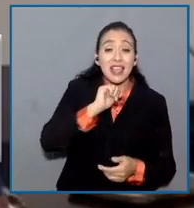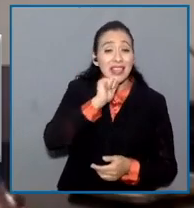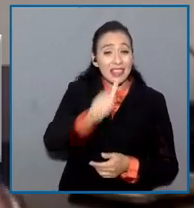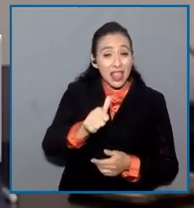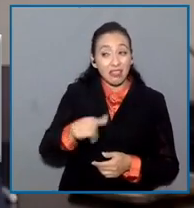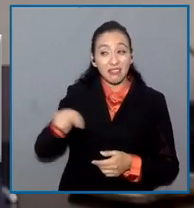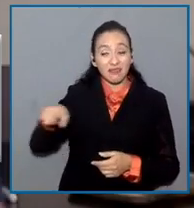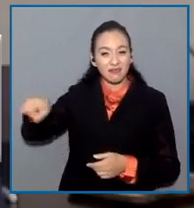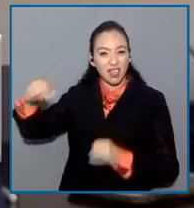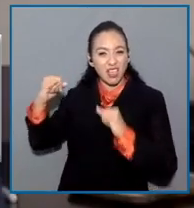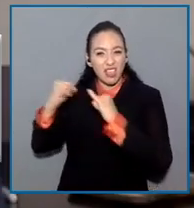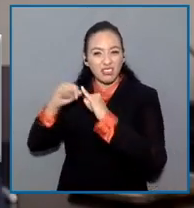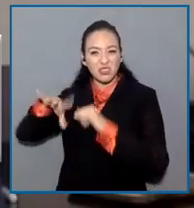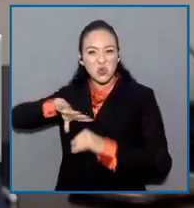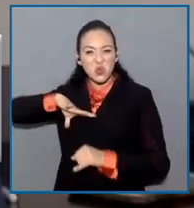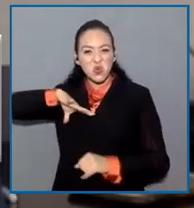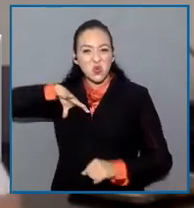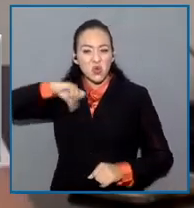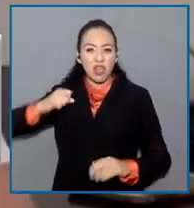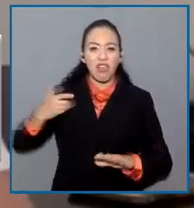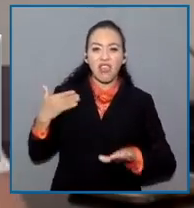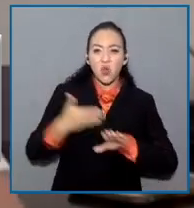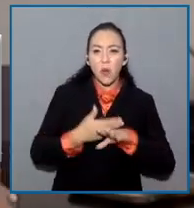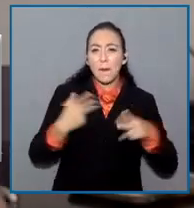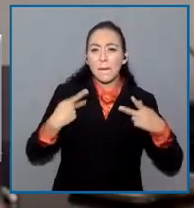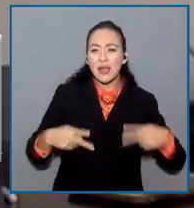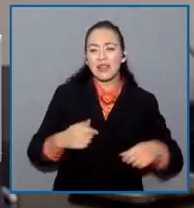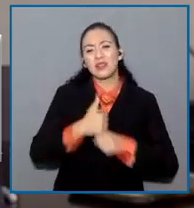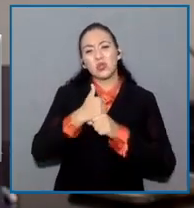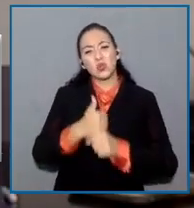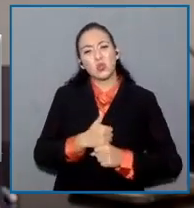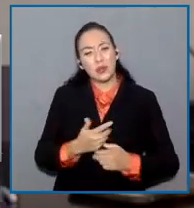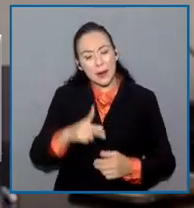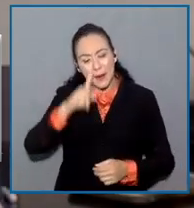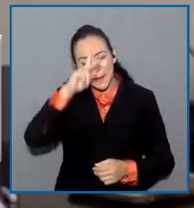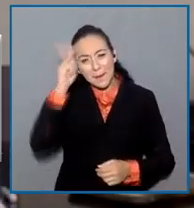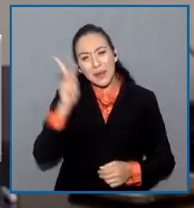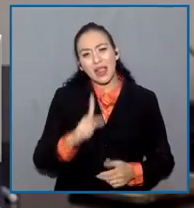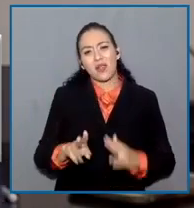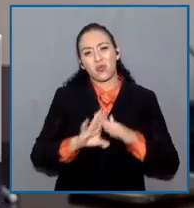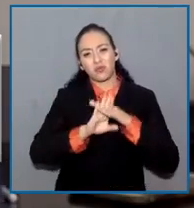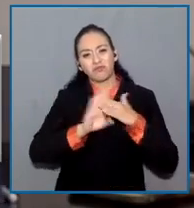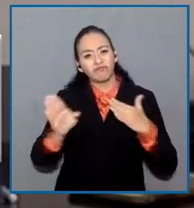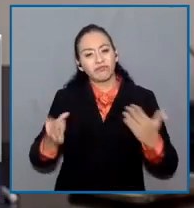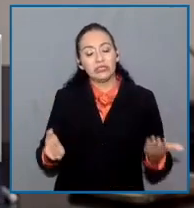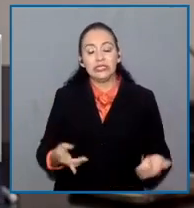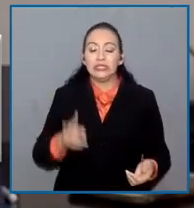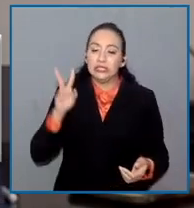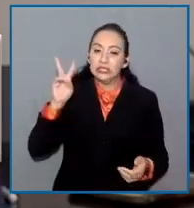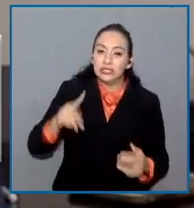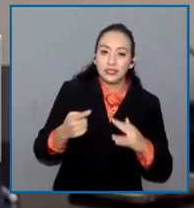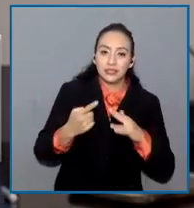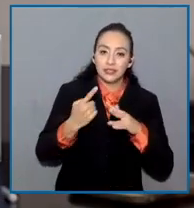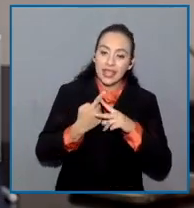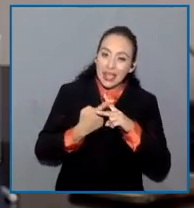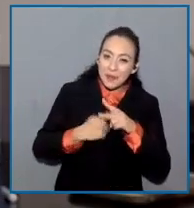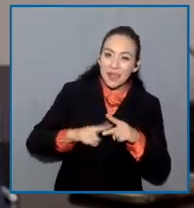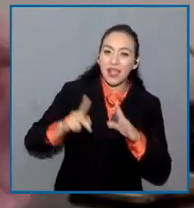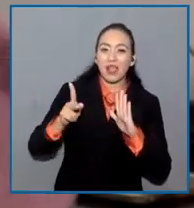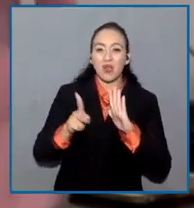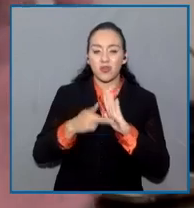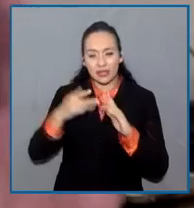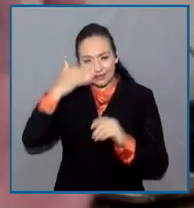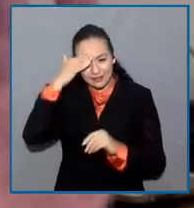México. Entonces, tenemos que empezar por que nos garanticen para las personas migrantes y